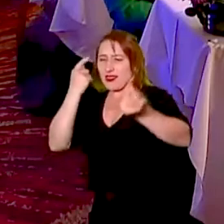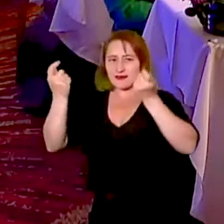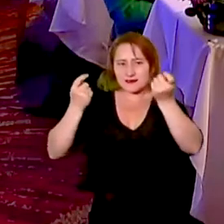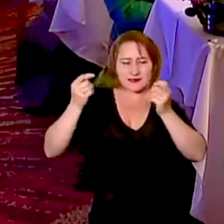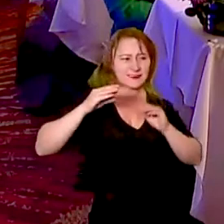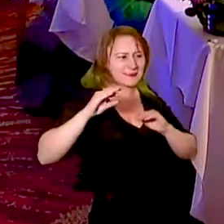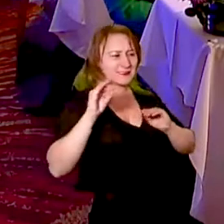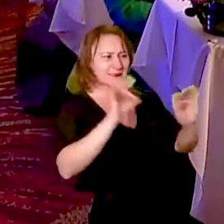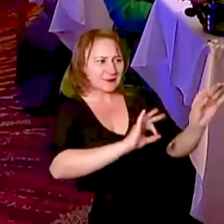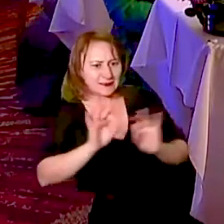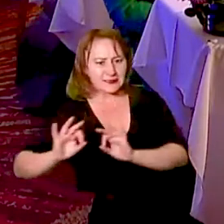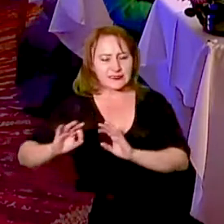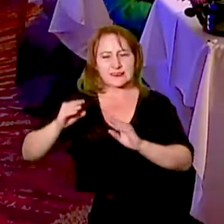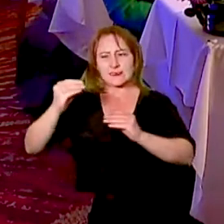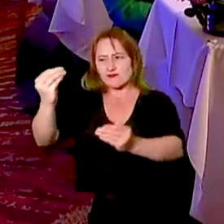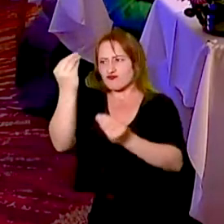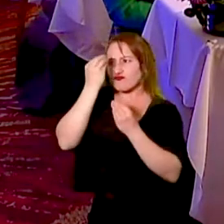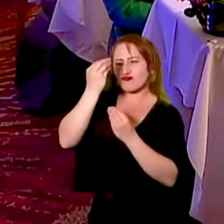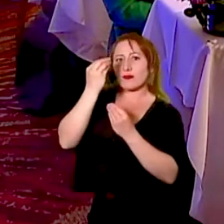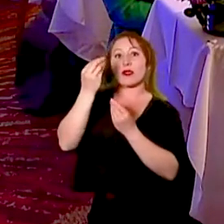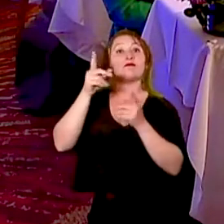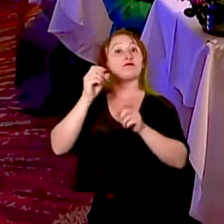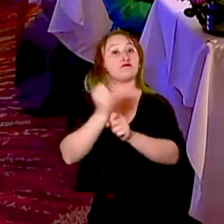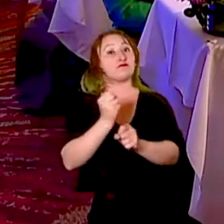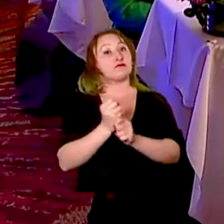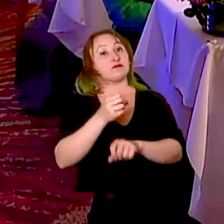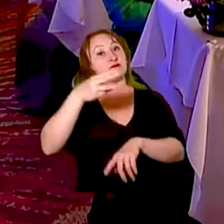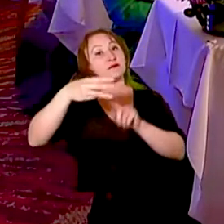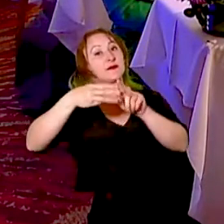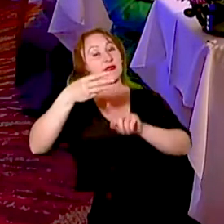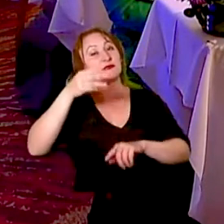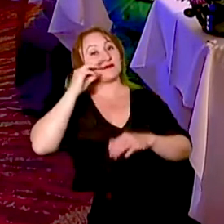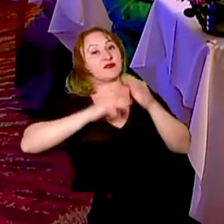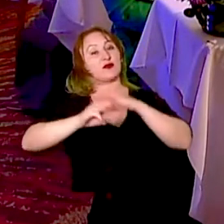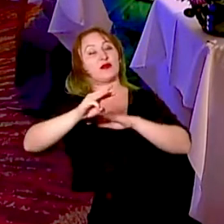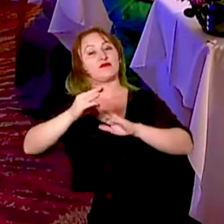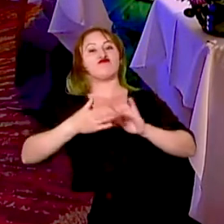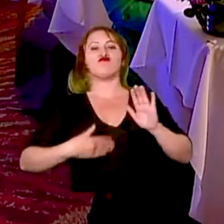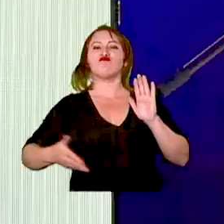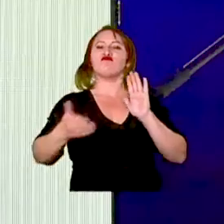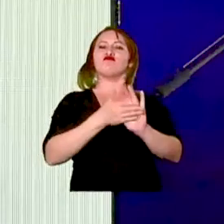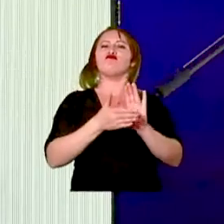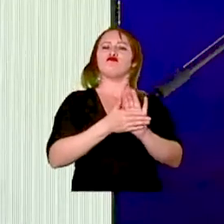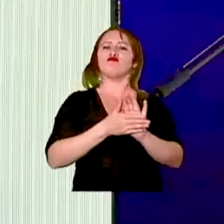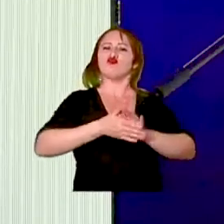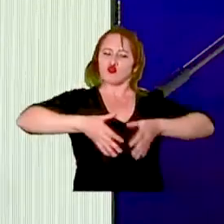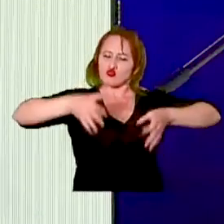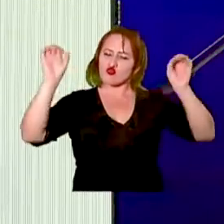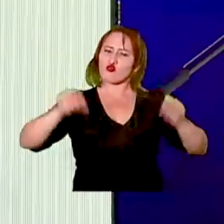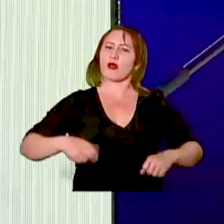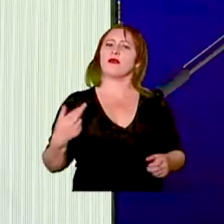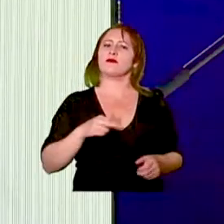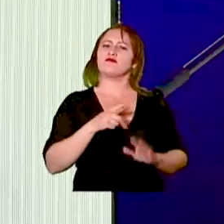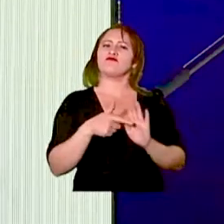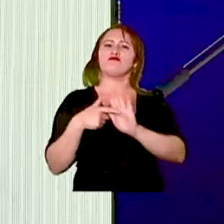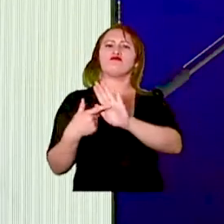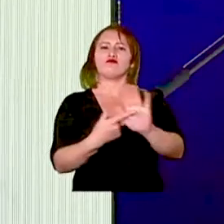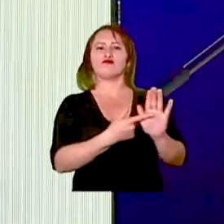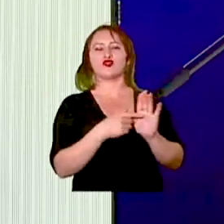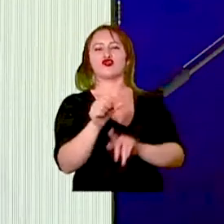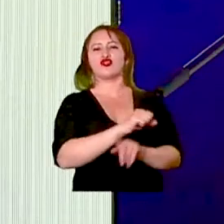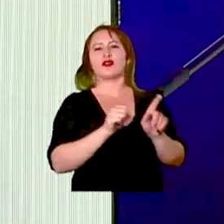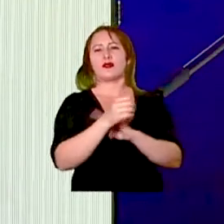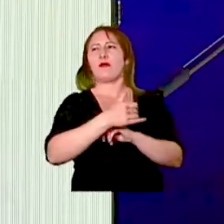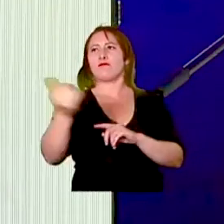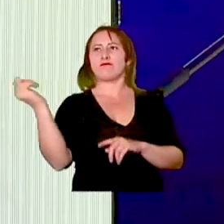preparación, pero al mismo tiempo de trabajo en las tres misionalidades que van a demostrar que podemos mostrarle a la